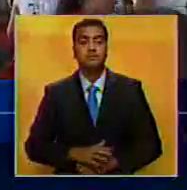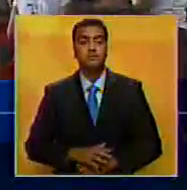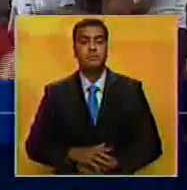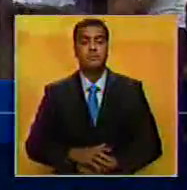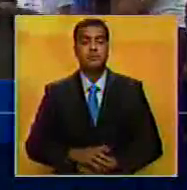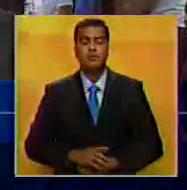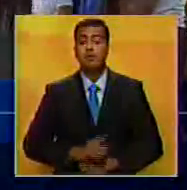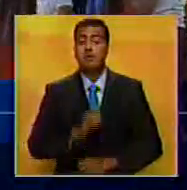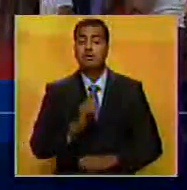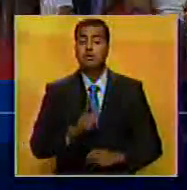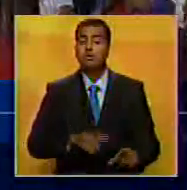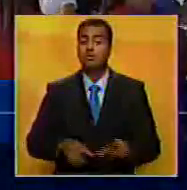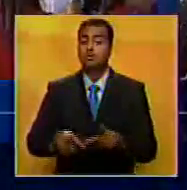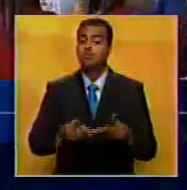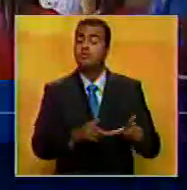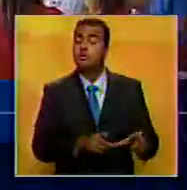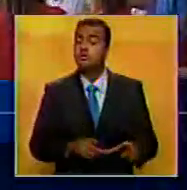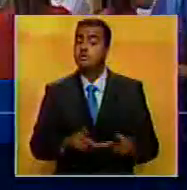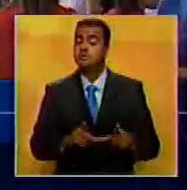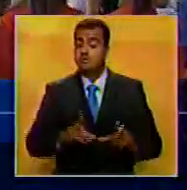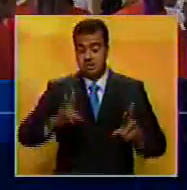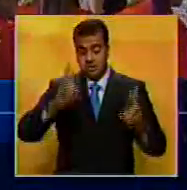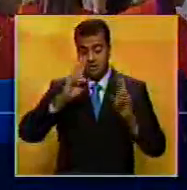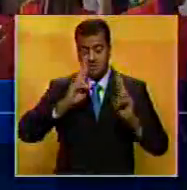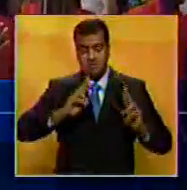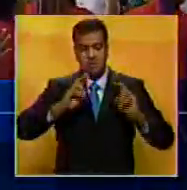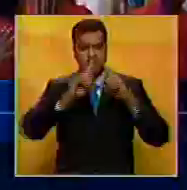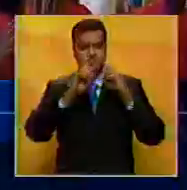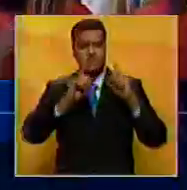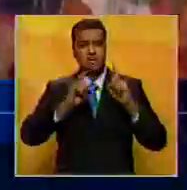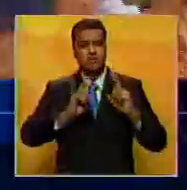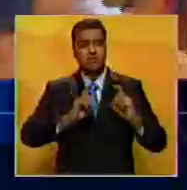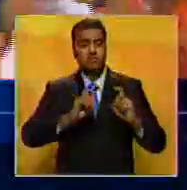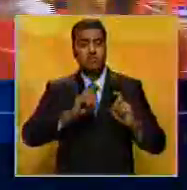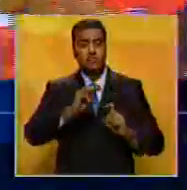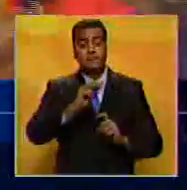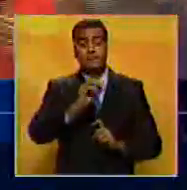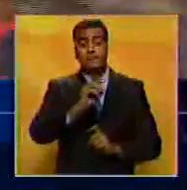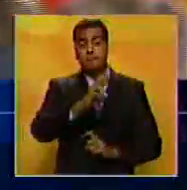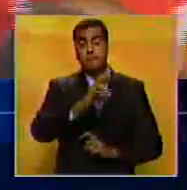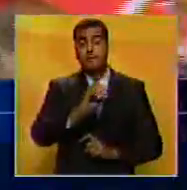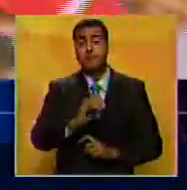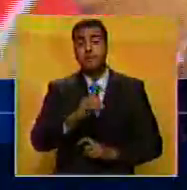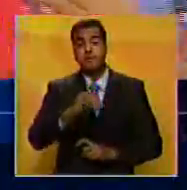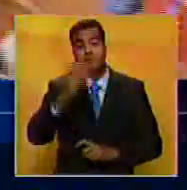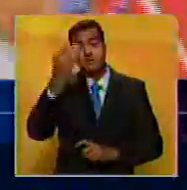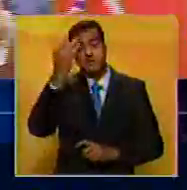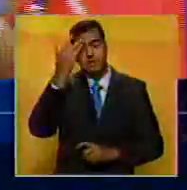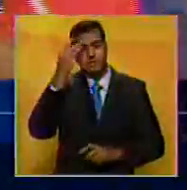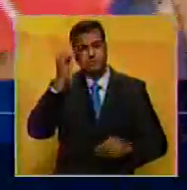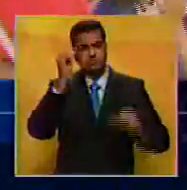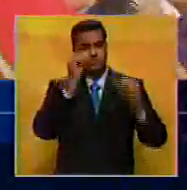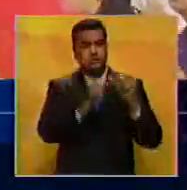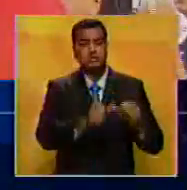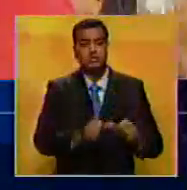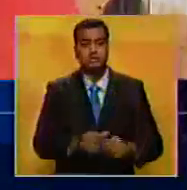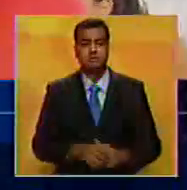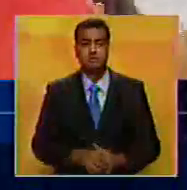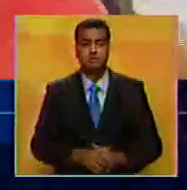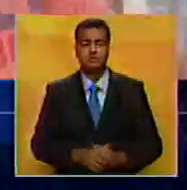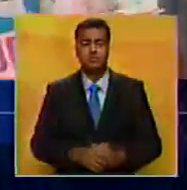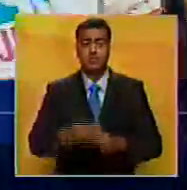una instancia que responde a la doctrina Monroe, a la doctrina de dominación,